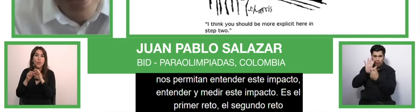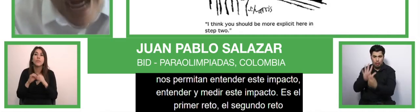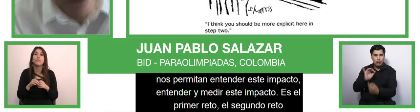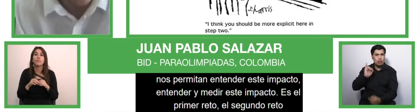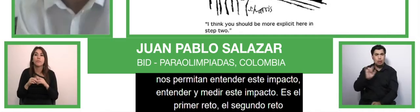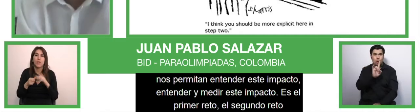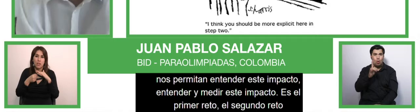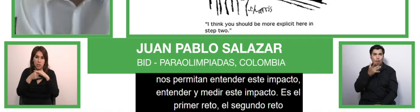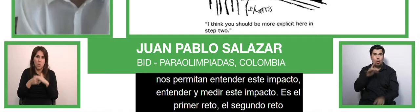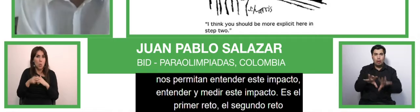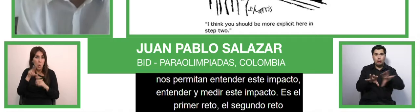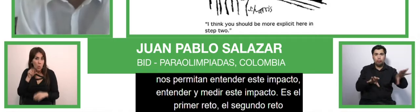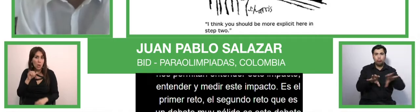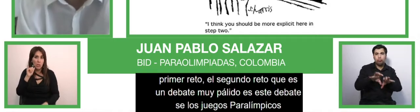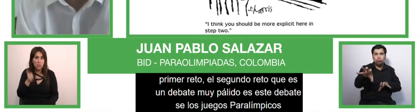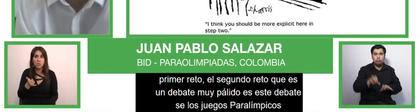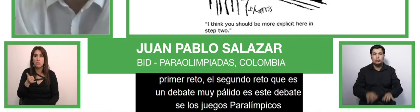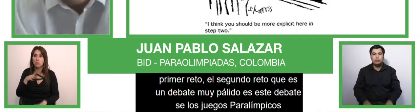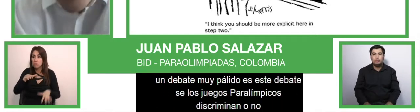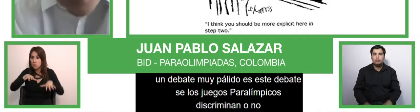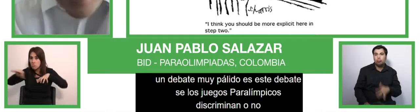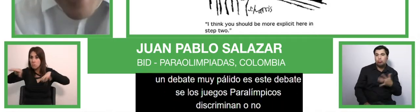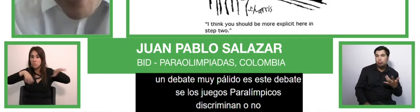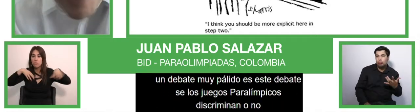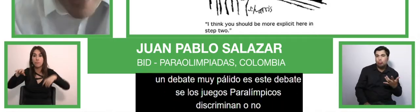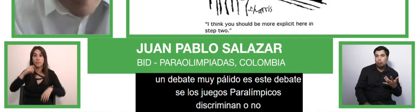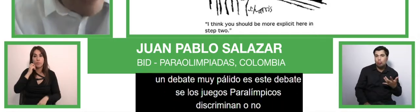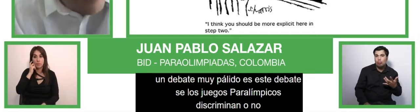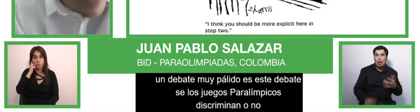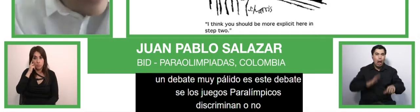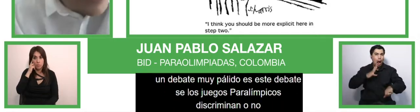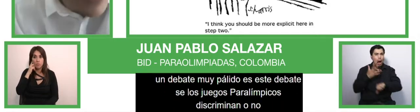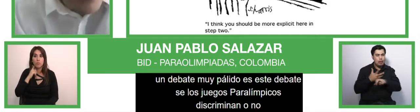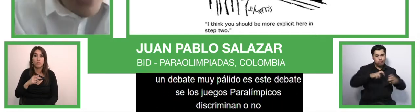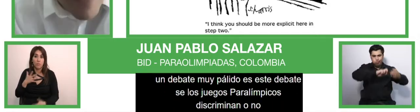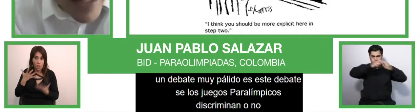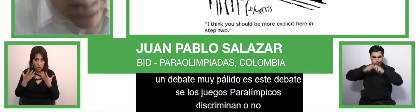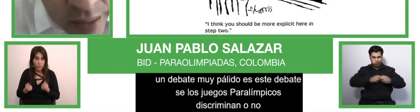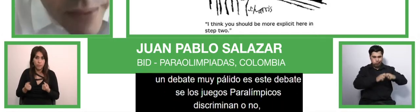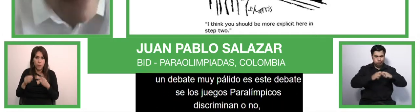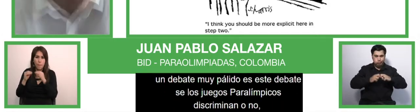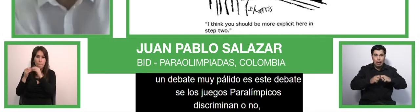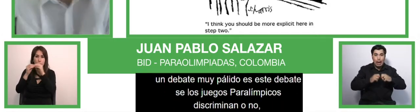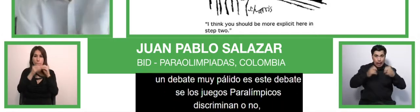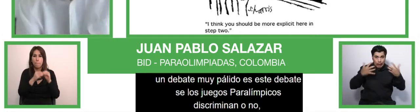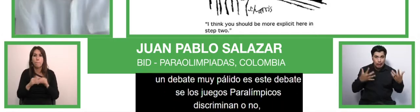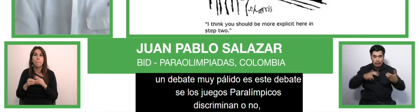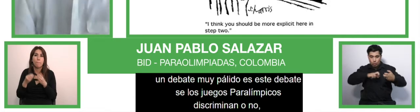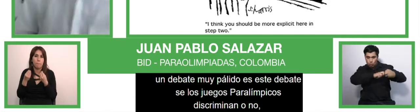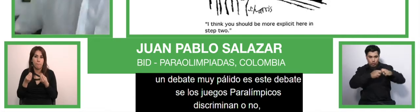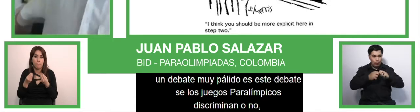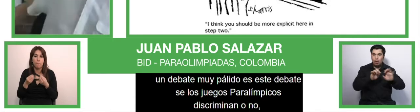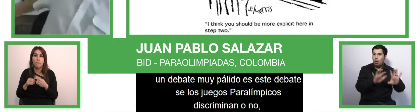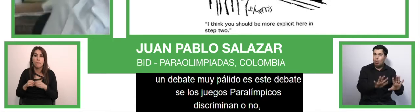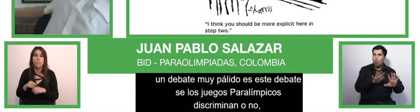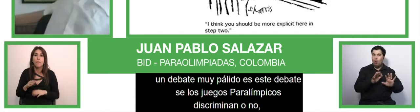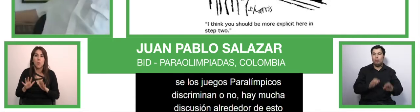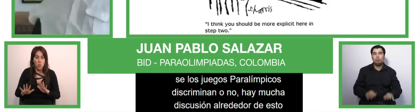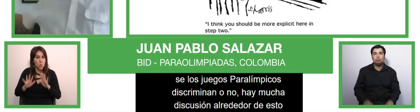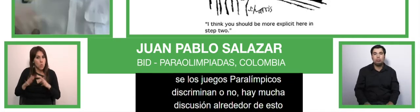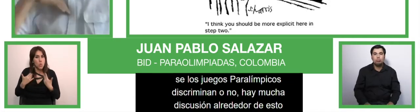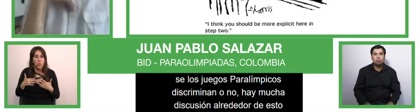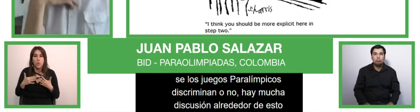están segregados. ¿Sí? Hay mucha discusión alrededor de esto y es un debate fascinante. Como lo veo